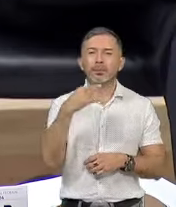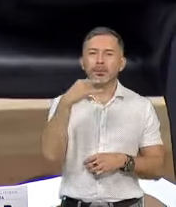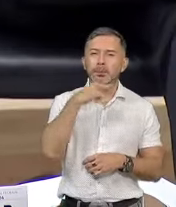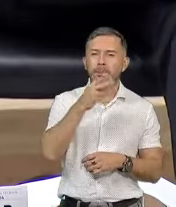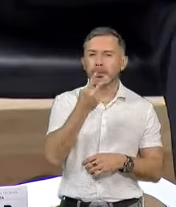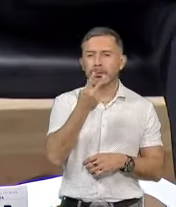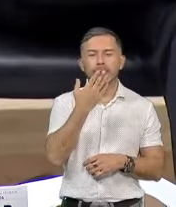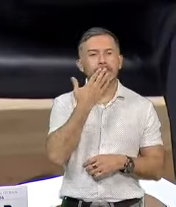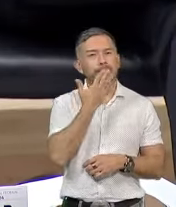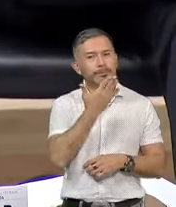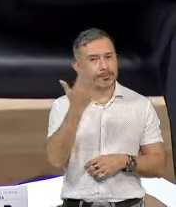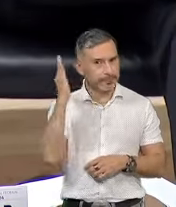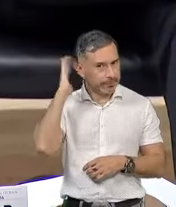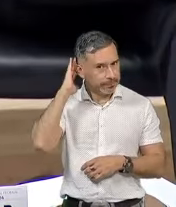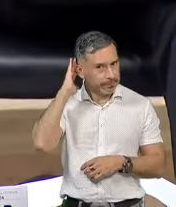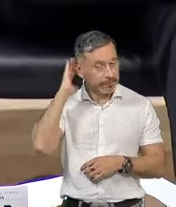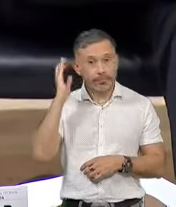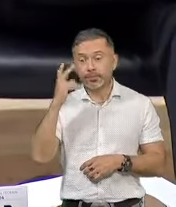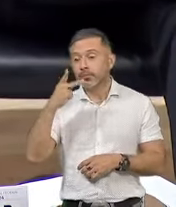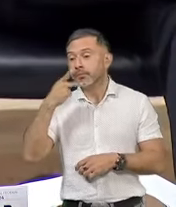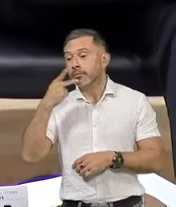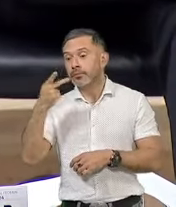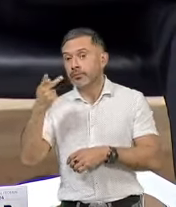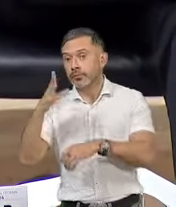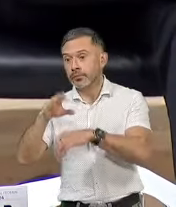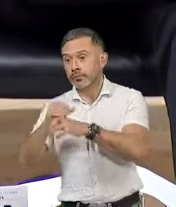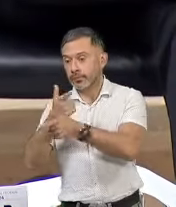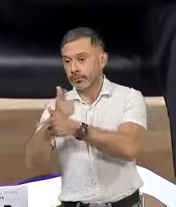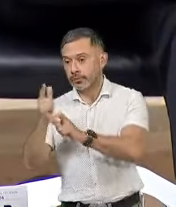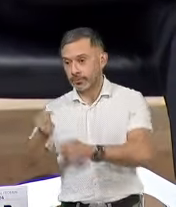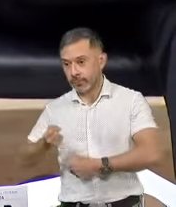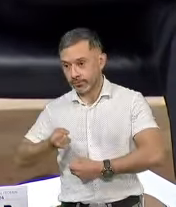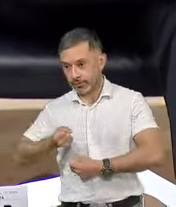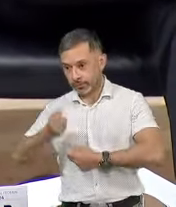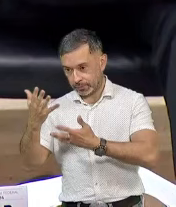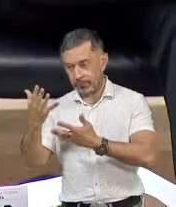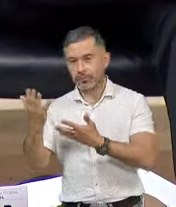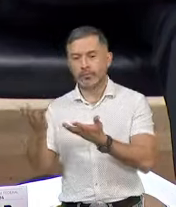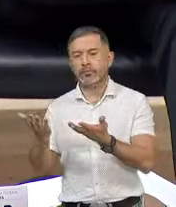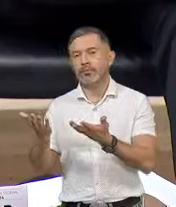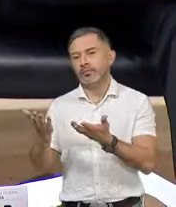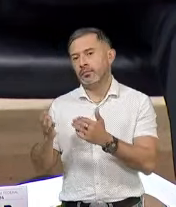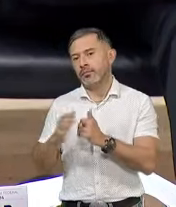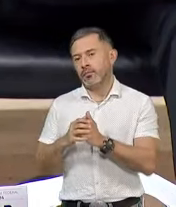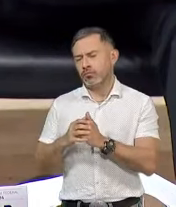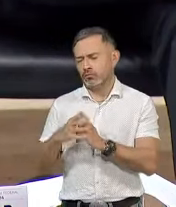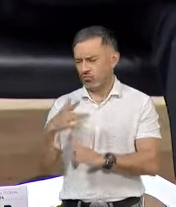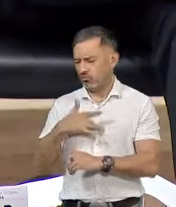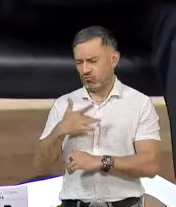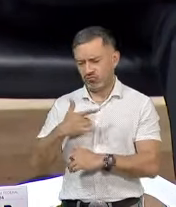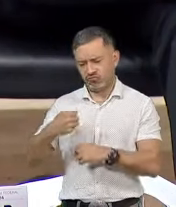racero hablan de libertad de expresión con mucha